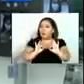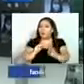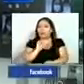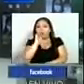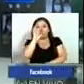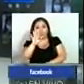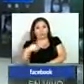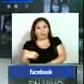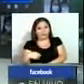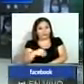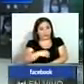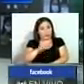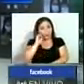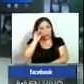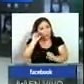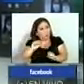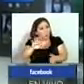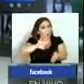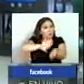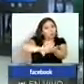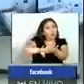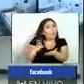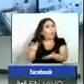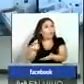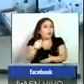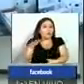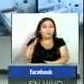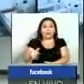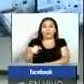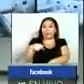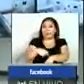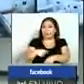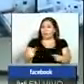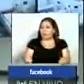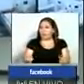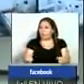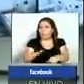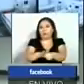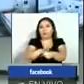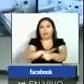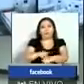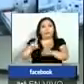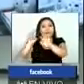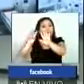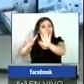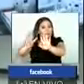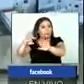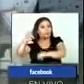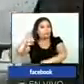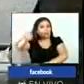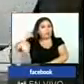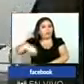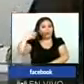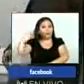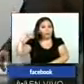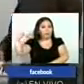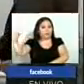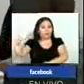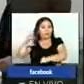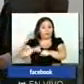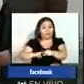autoridades informaron que la inversión total de este proyecto en tiempo de la pandemia será de 70 millones de dólares.